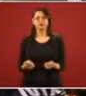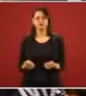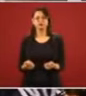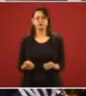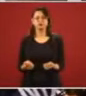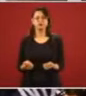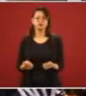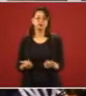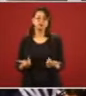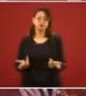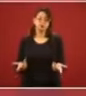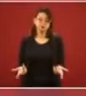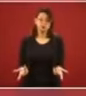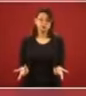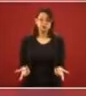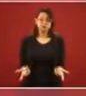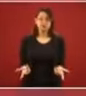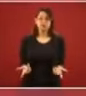hay